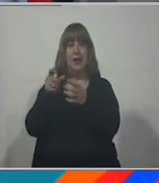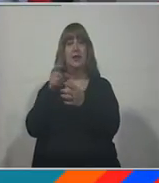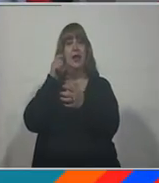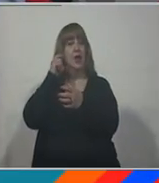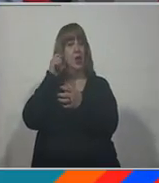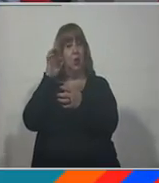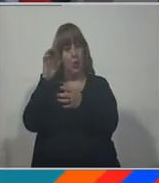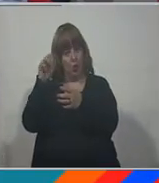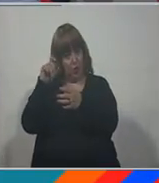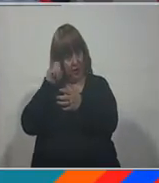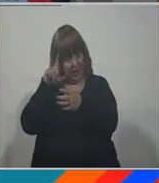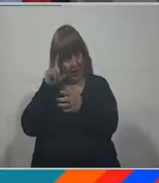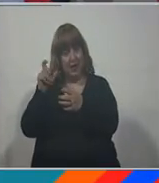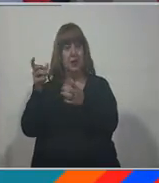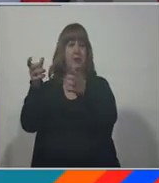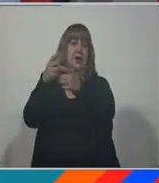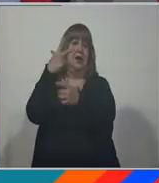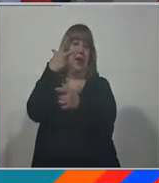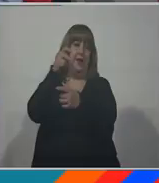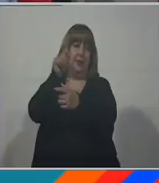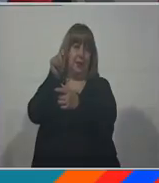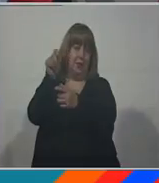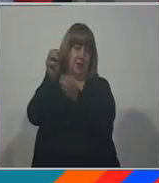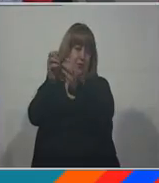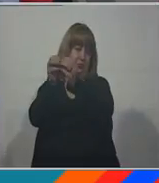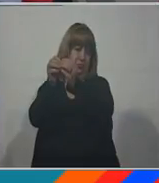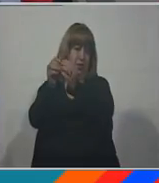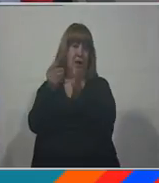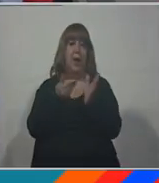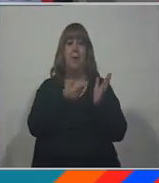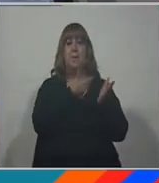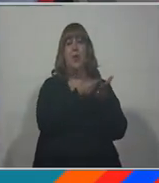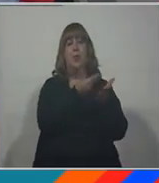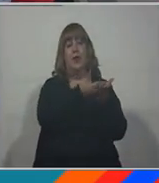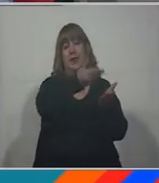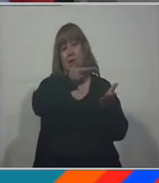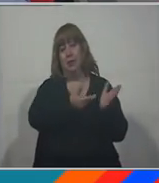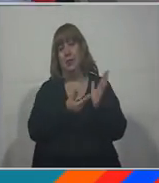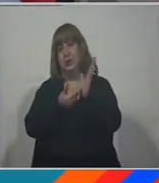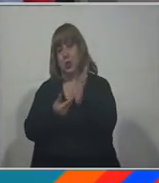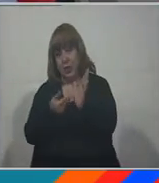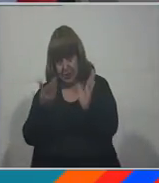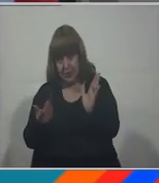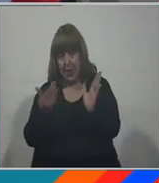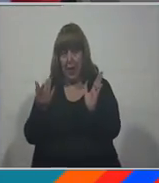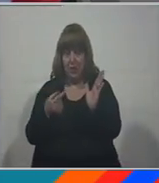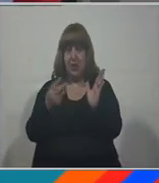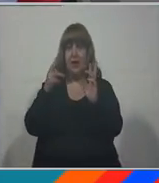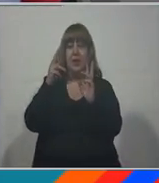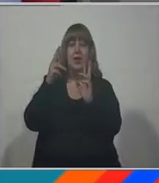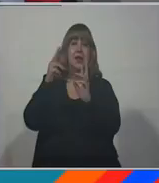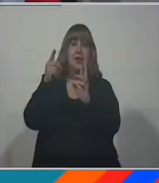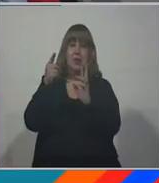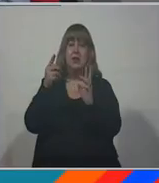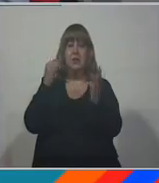de dos formas ellos se juntan cada tres meses y analizan la propuesta de la gente y bueno ver si pasa o no pasa de ronda quien